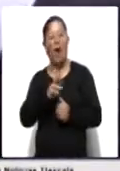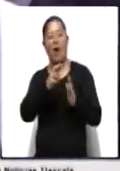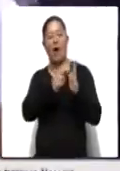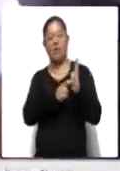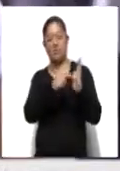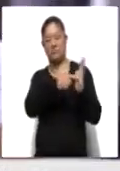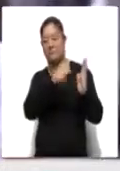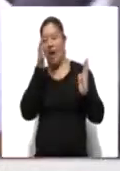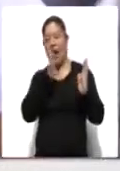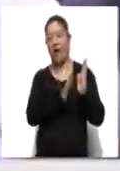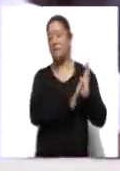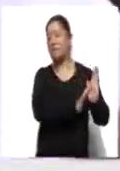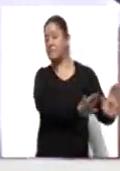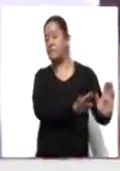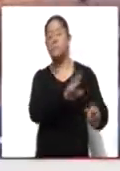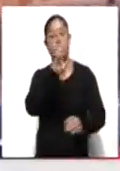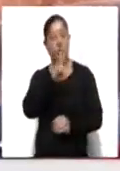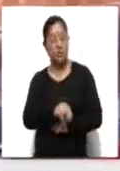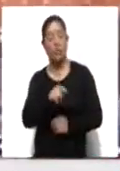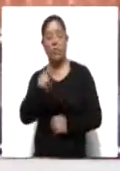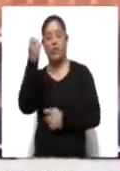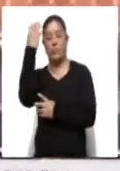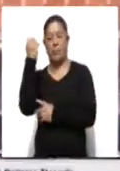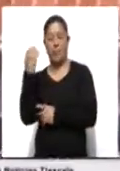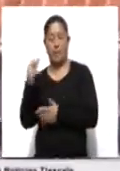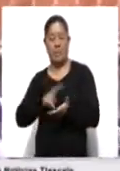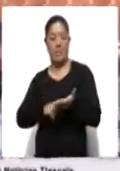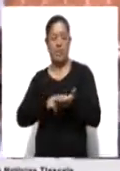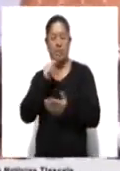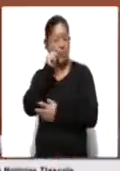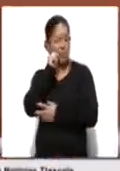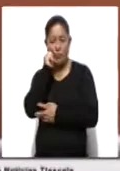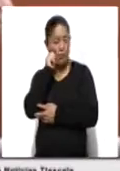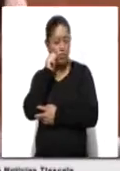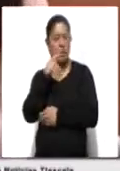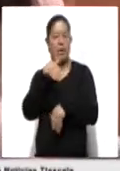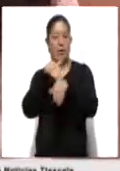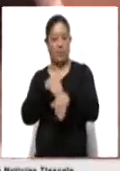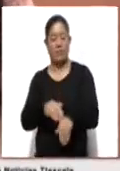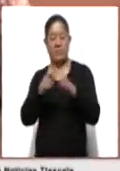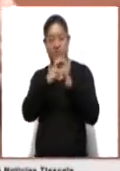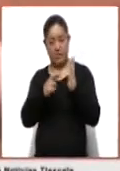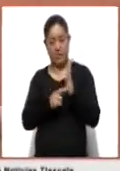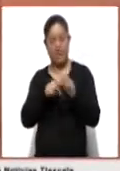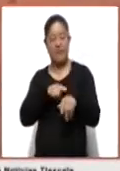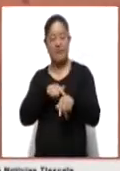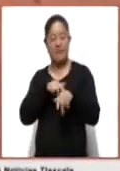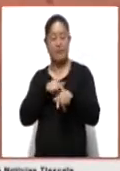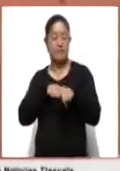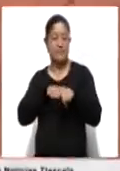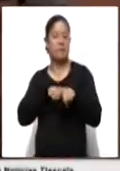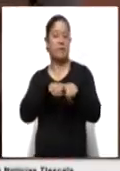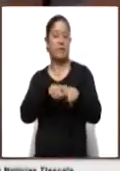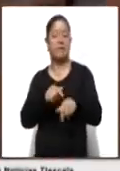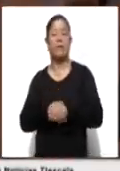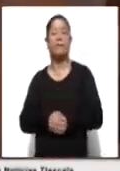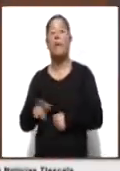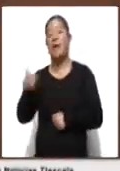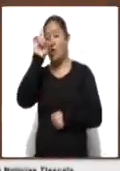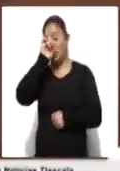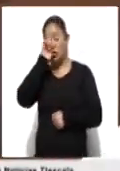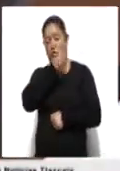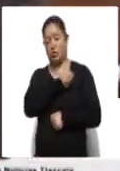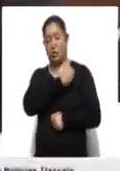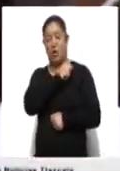pesar de que Tlaxcala se mantiene en color verde del semáforo epidemiológico. Cabe señalar que el Consejo Estatal de Salud acordó una serie